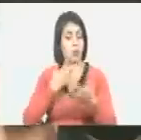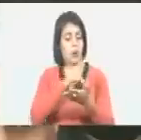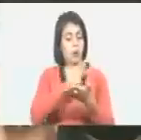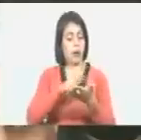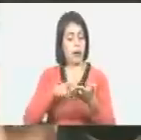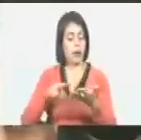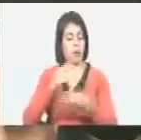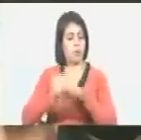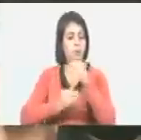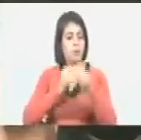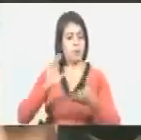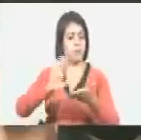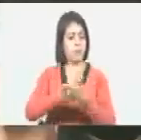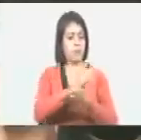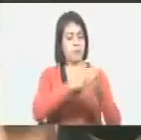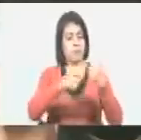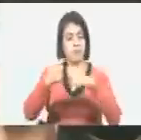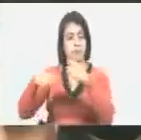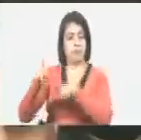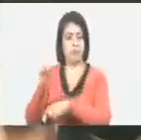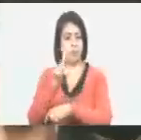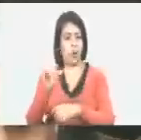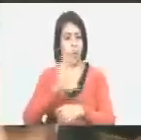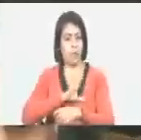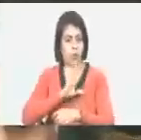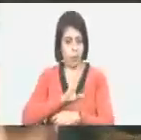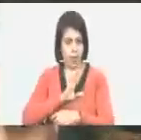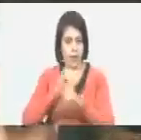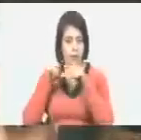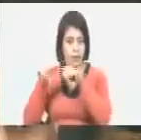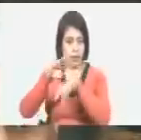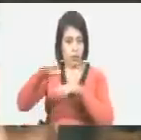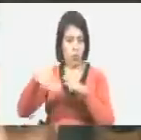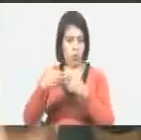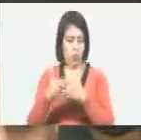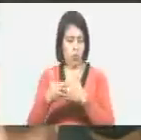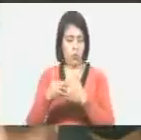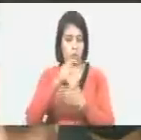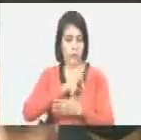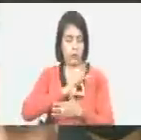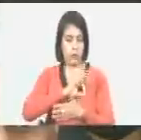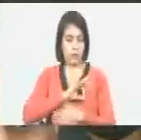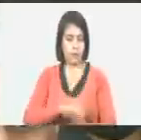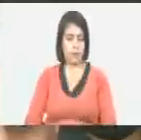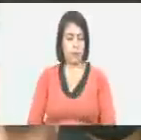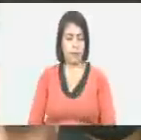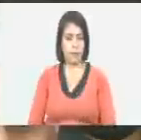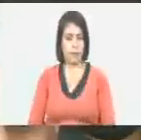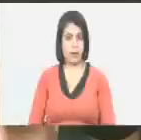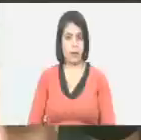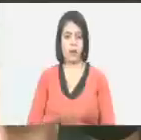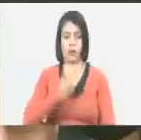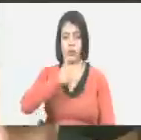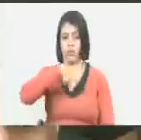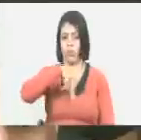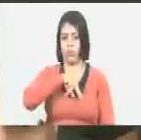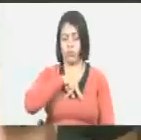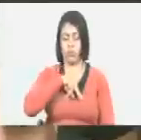se planteaba como una mercancía y no como un bien para la sociedad.